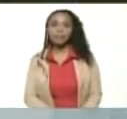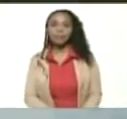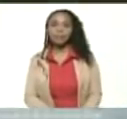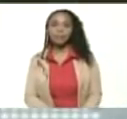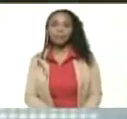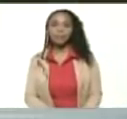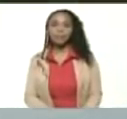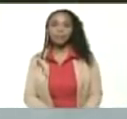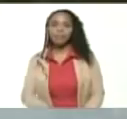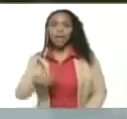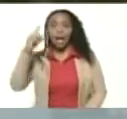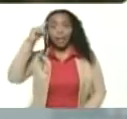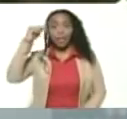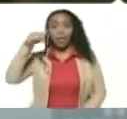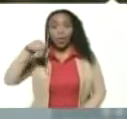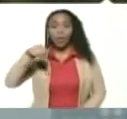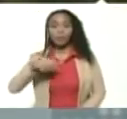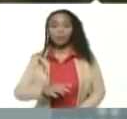El día de hoy,